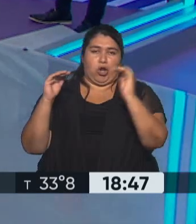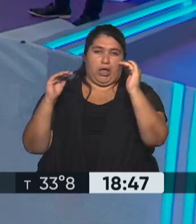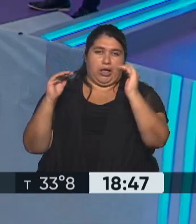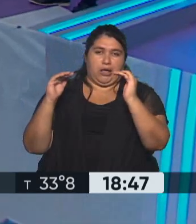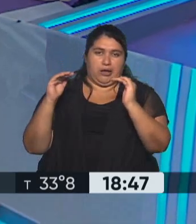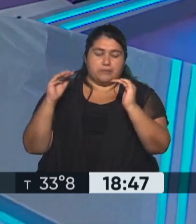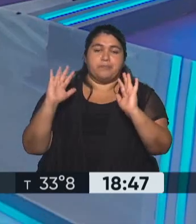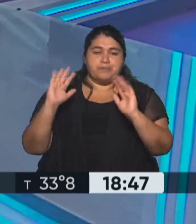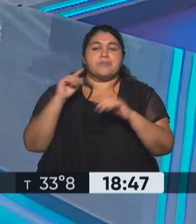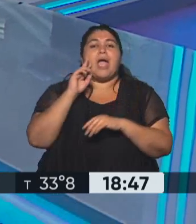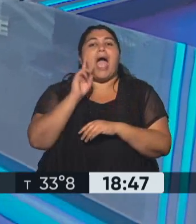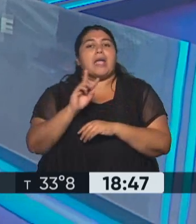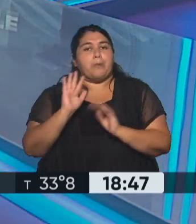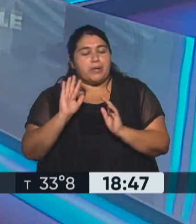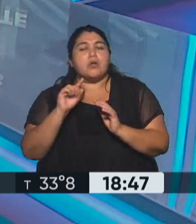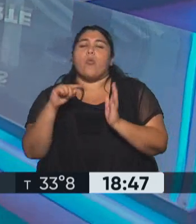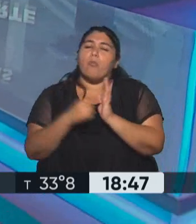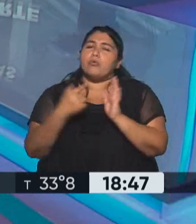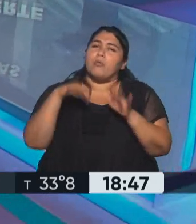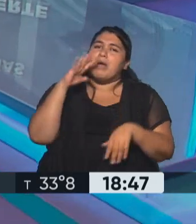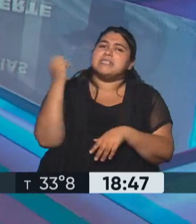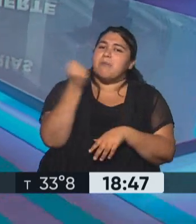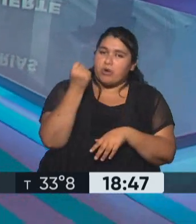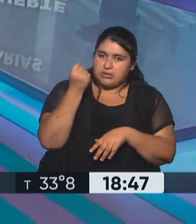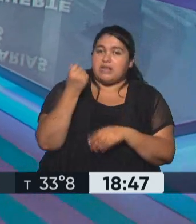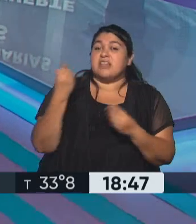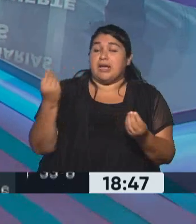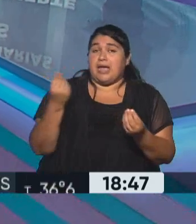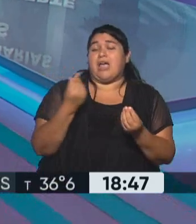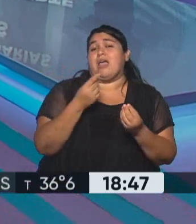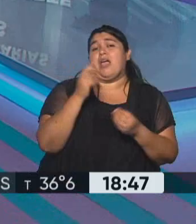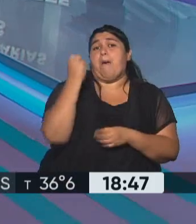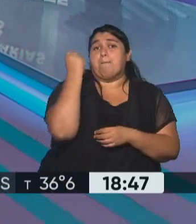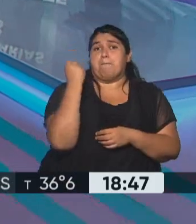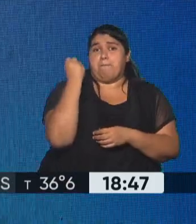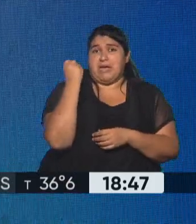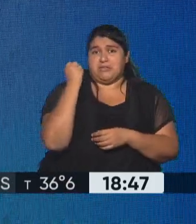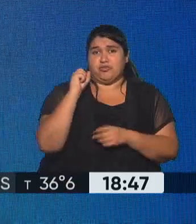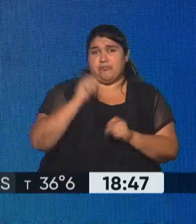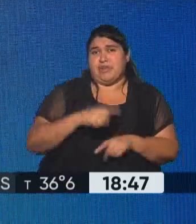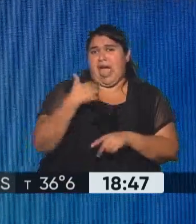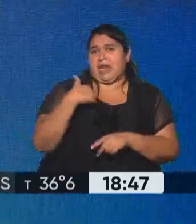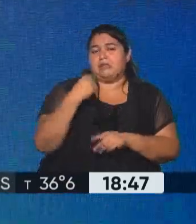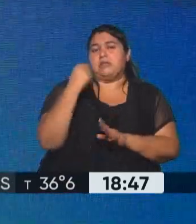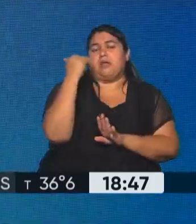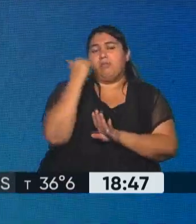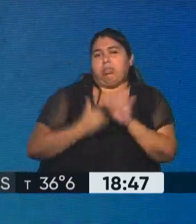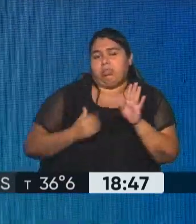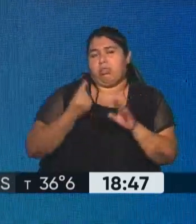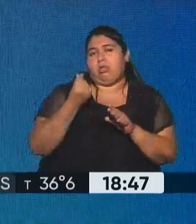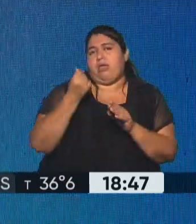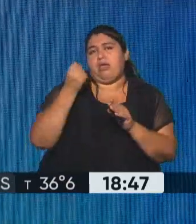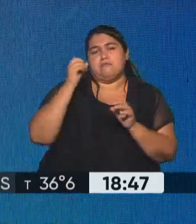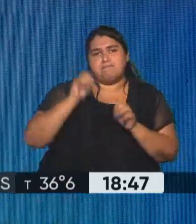menos acompañarla. Y un punto importante tiene que ver con la no devaluación. Si no se espera esas grandes devaluaciones o corridas cambiarias que se han